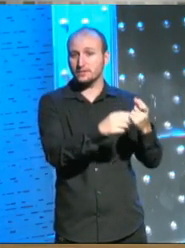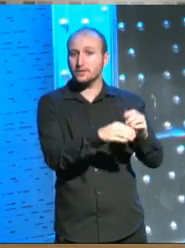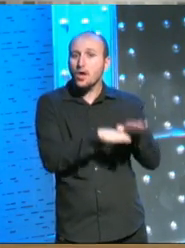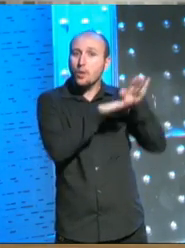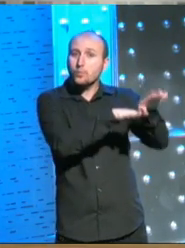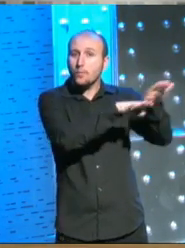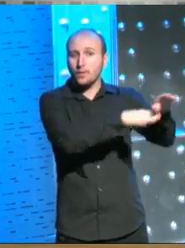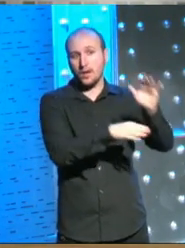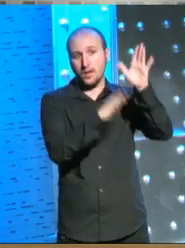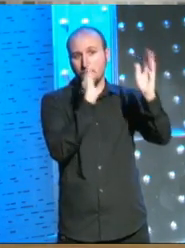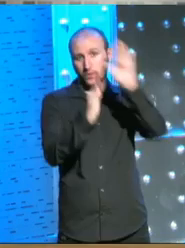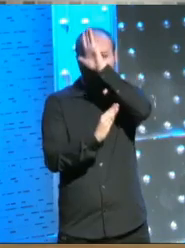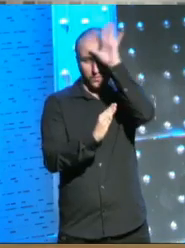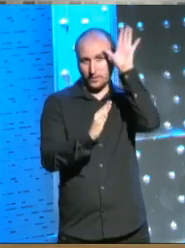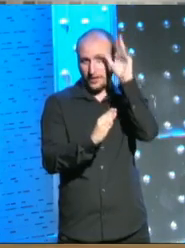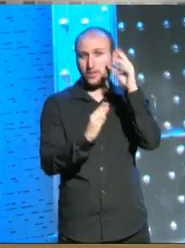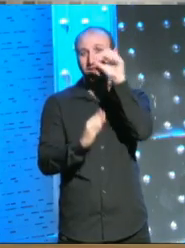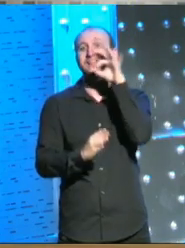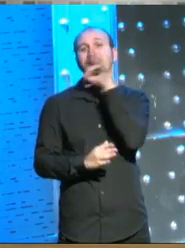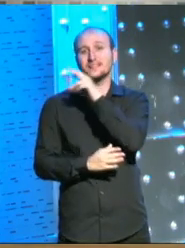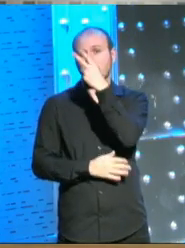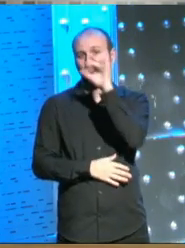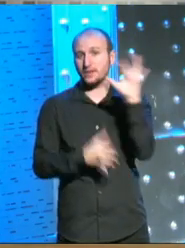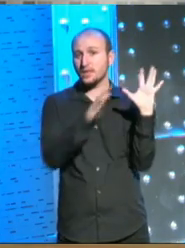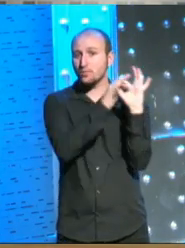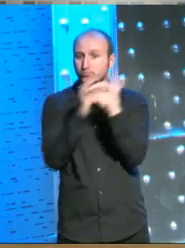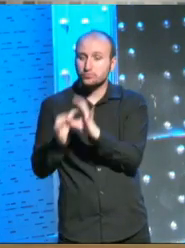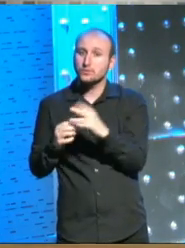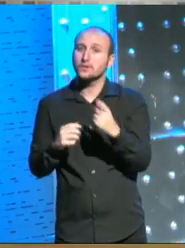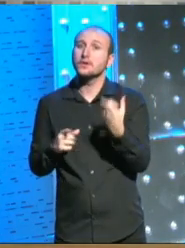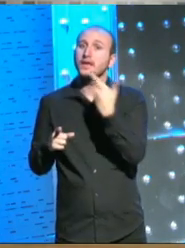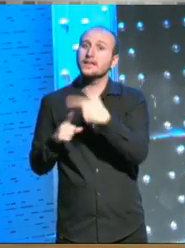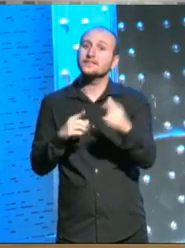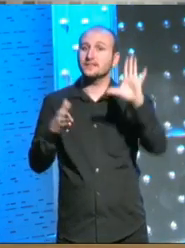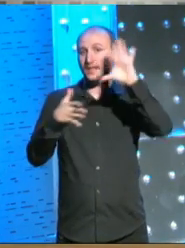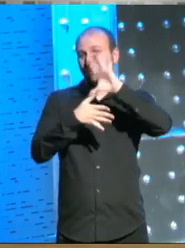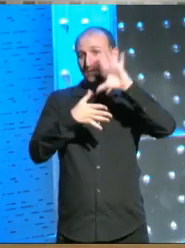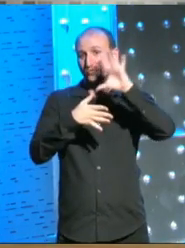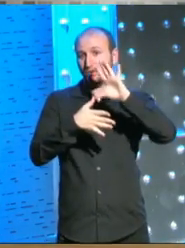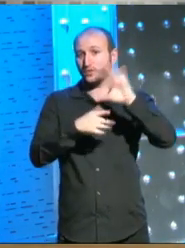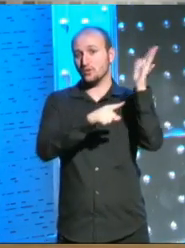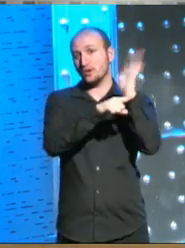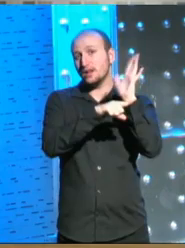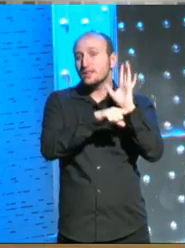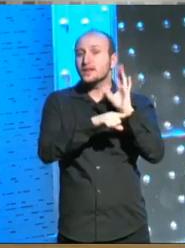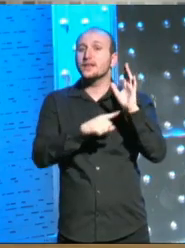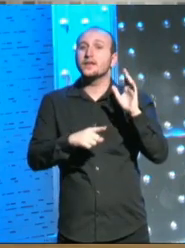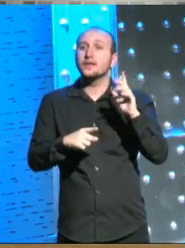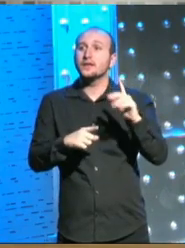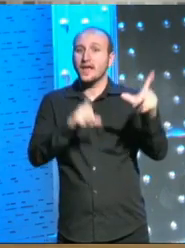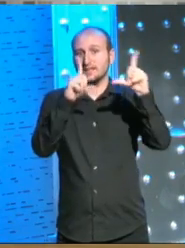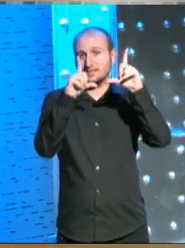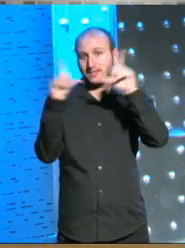este verano, ¿no? En Cinema Verité, que tendrá una ramificación en Estados Unidos con el cine directo, sobre todo gracias a la televisión.